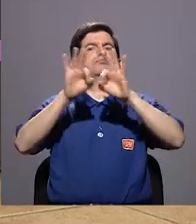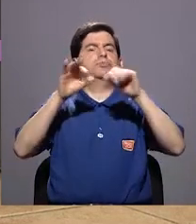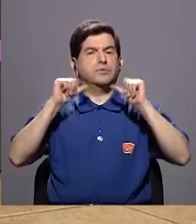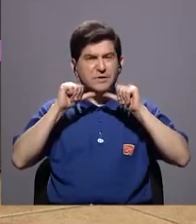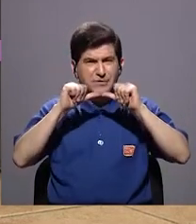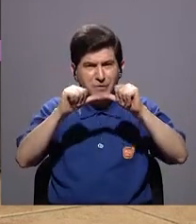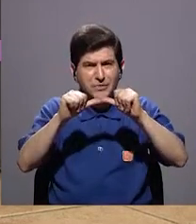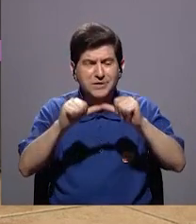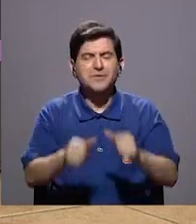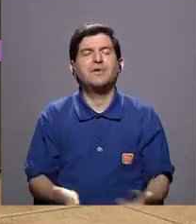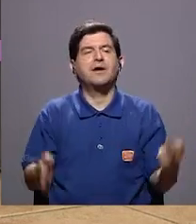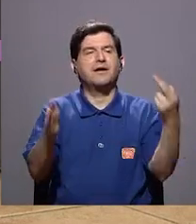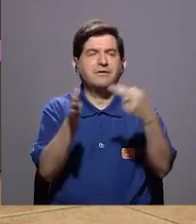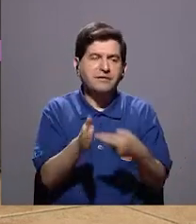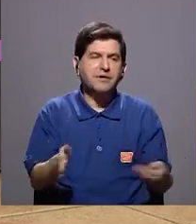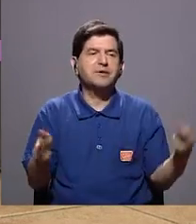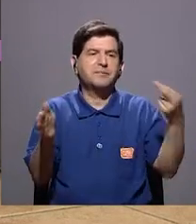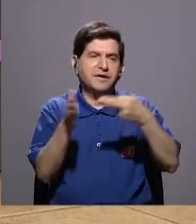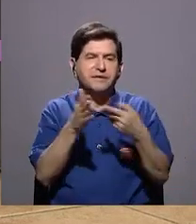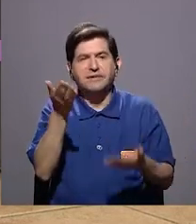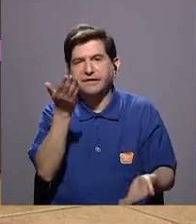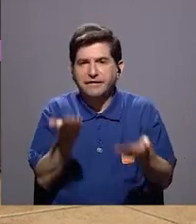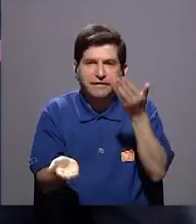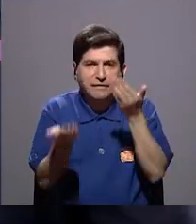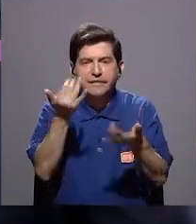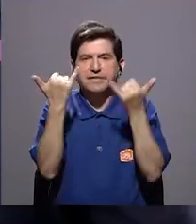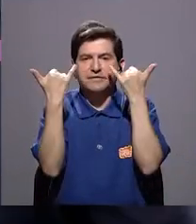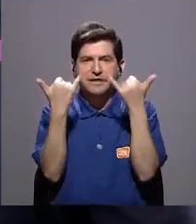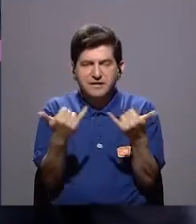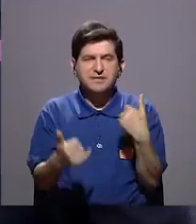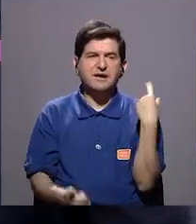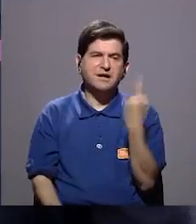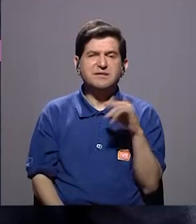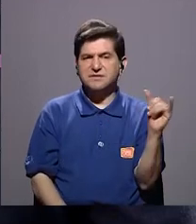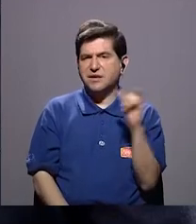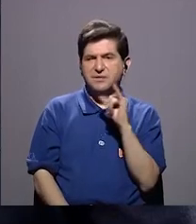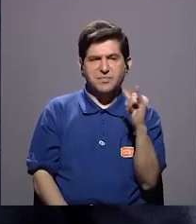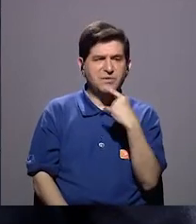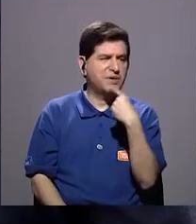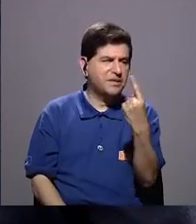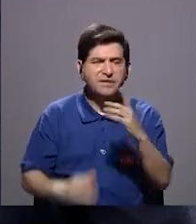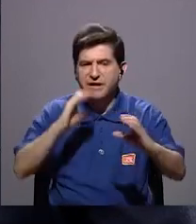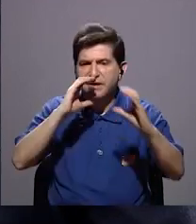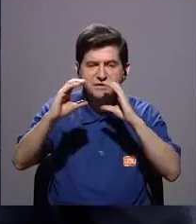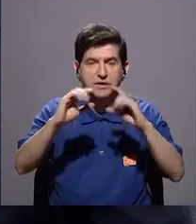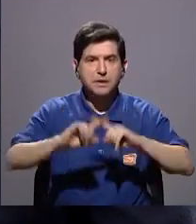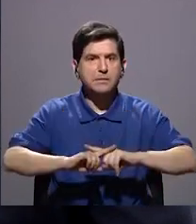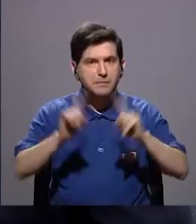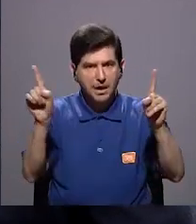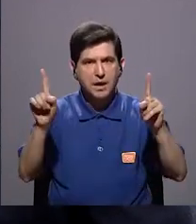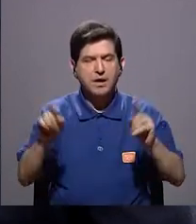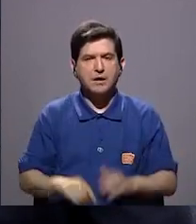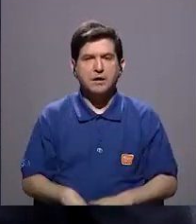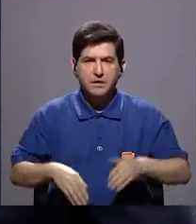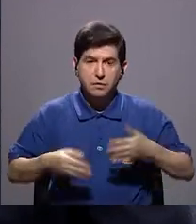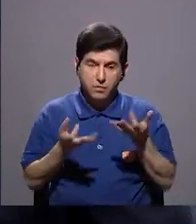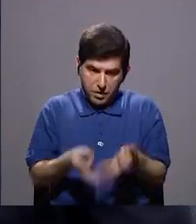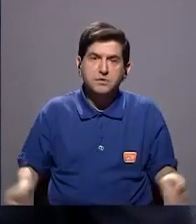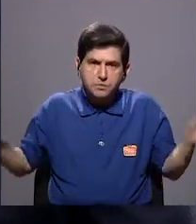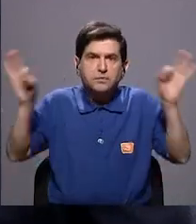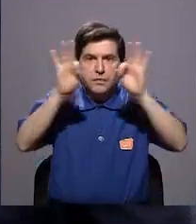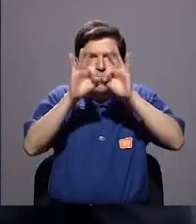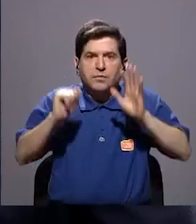sigue siendo, aunque se repita y suene como como ya hay siempre lo mismo, ¿verdad? La comunicación sigue yendo en el camino